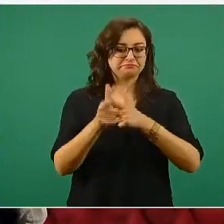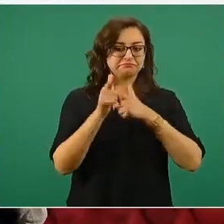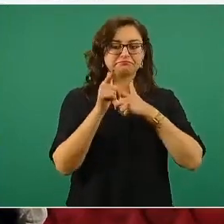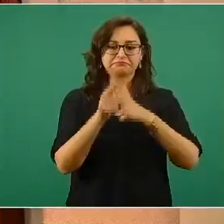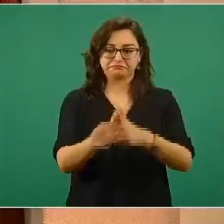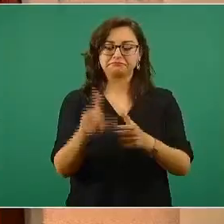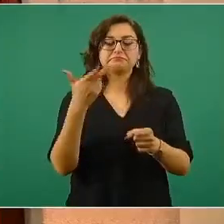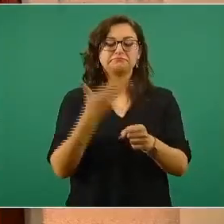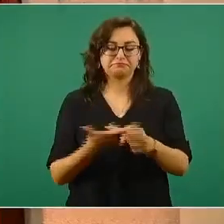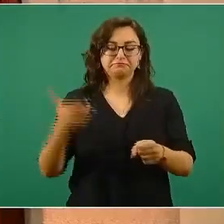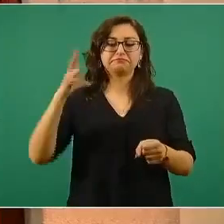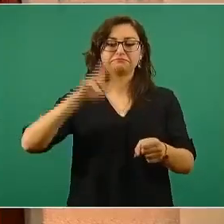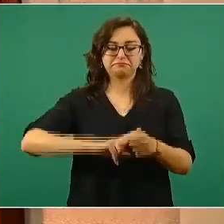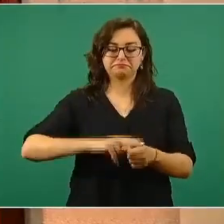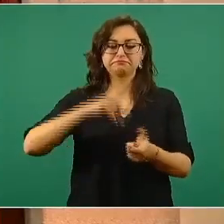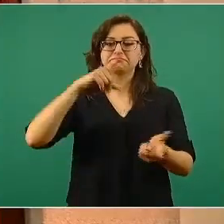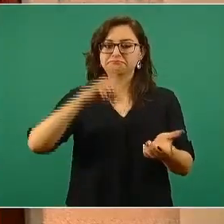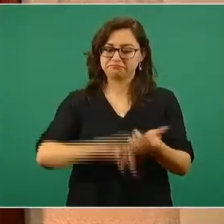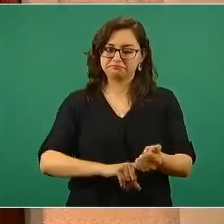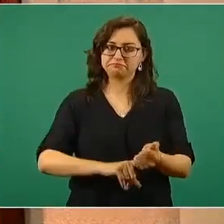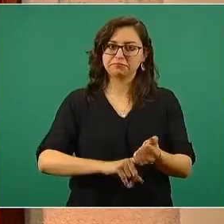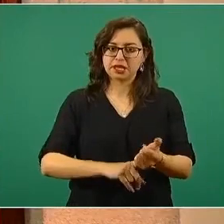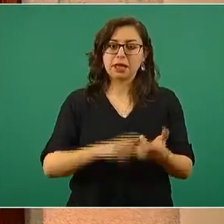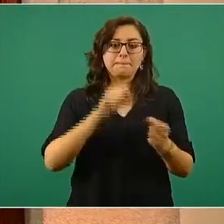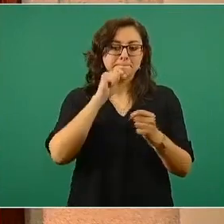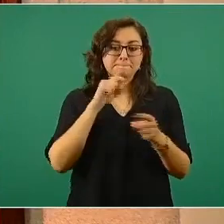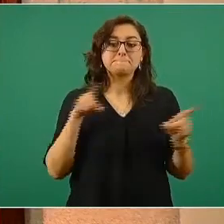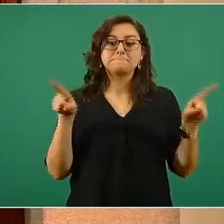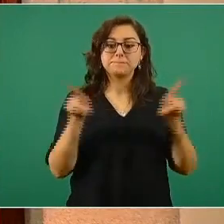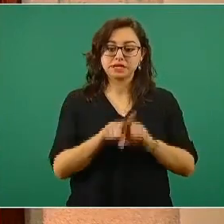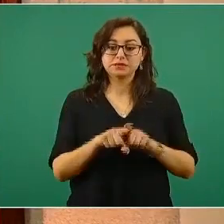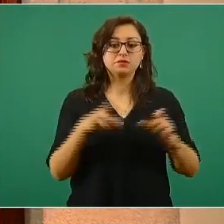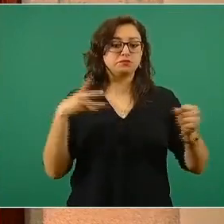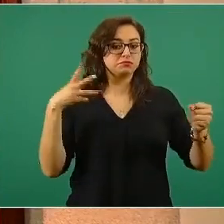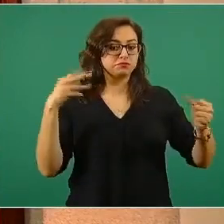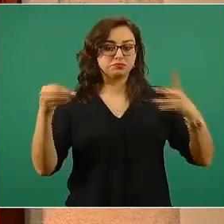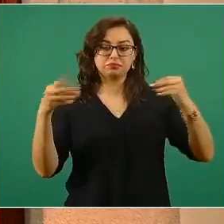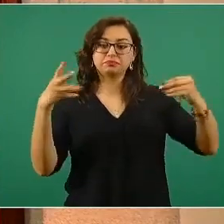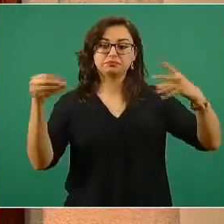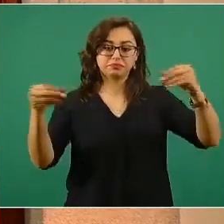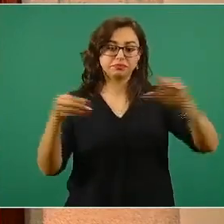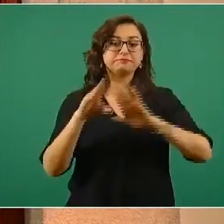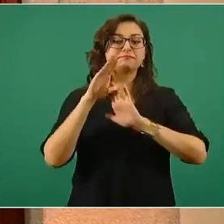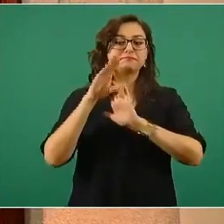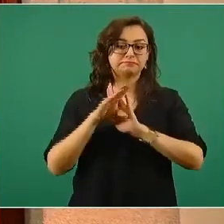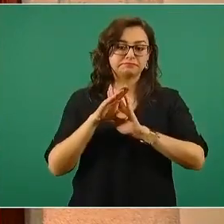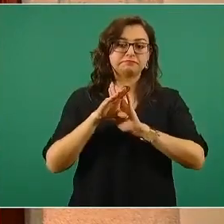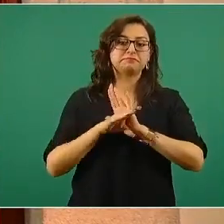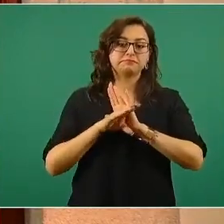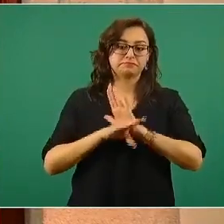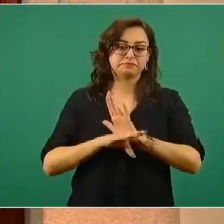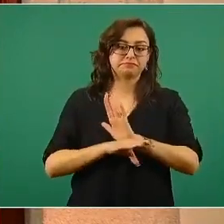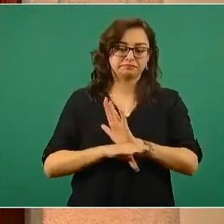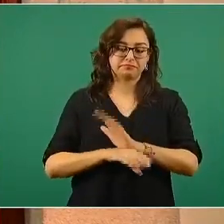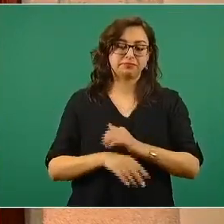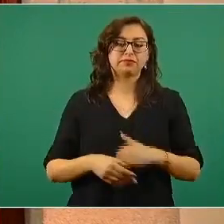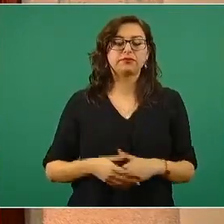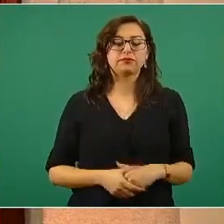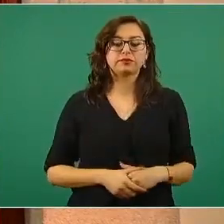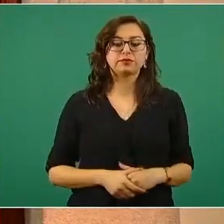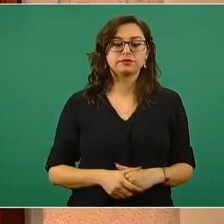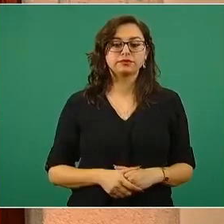ocupación hospitalaria, así como lo estamos viendo en la carga de enfermedad o la cantidad de casos de personas que